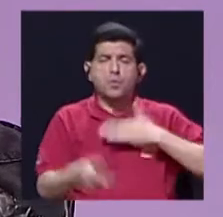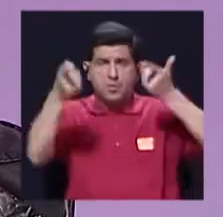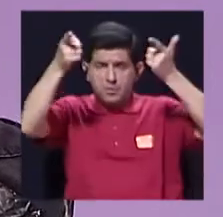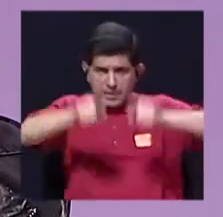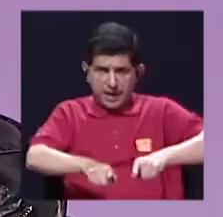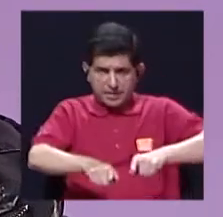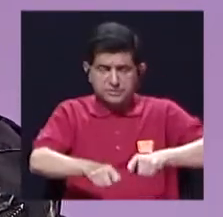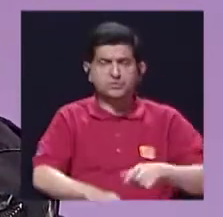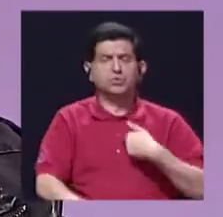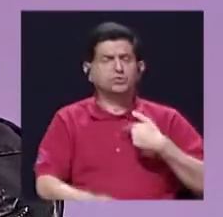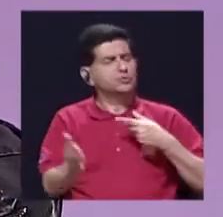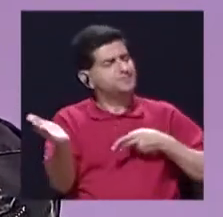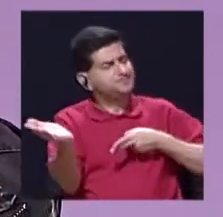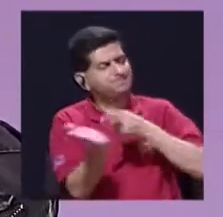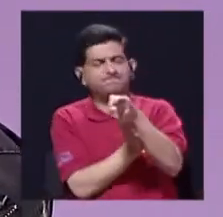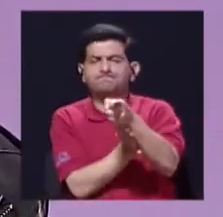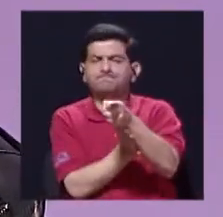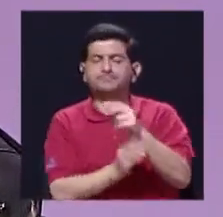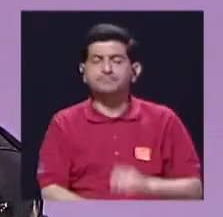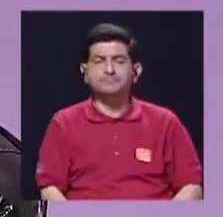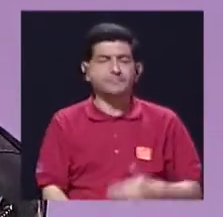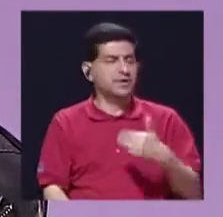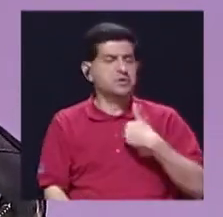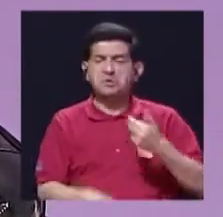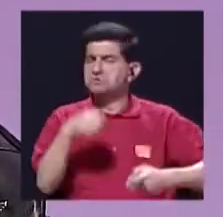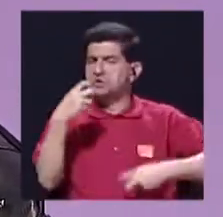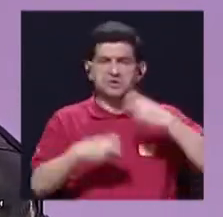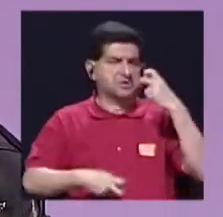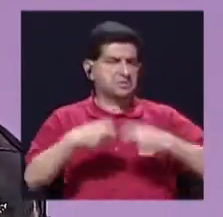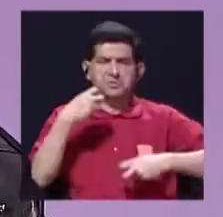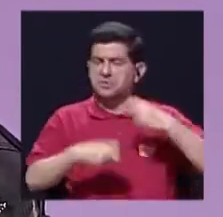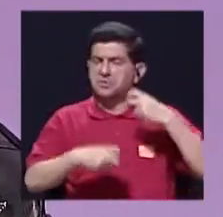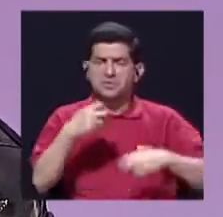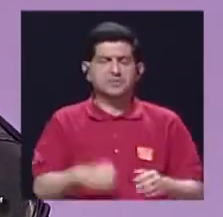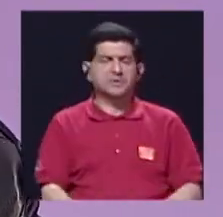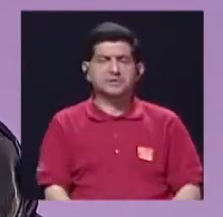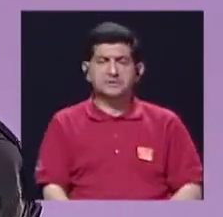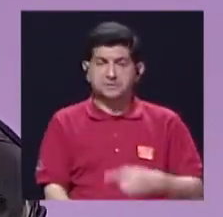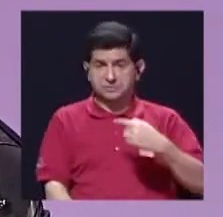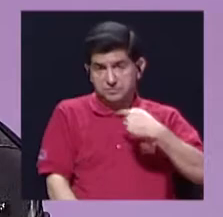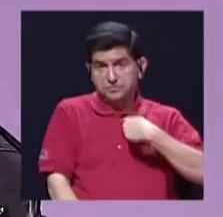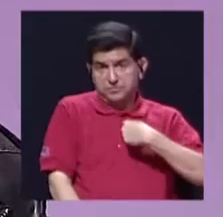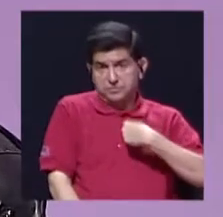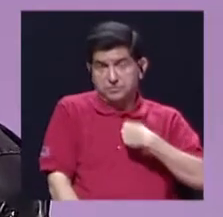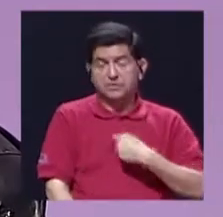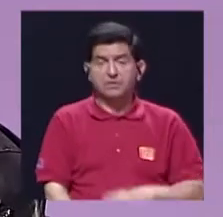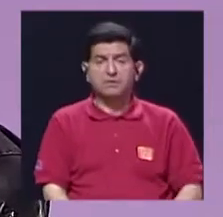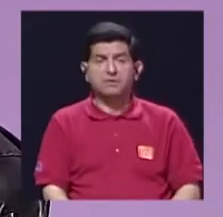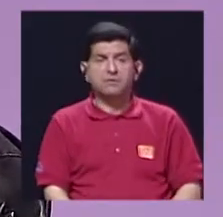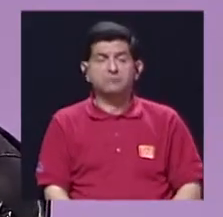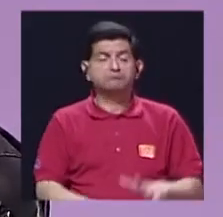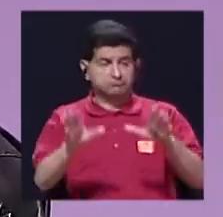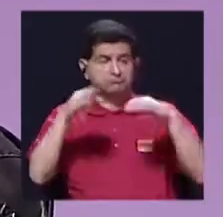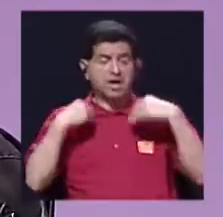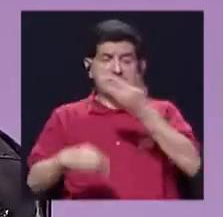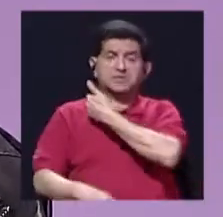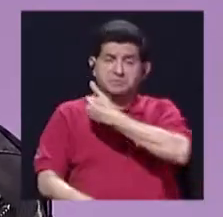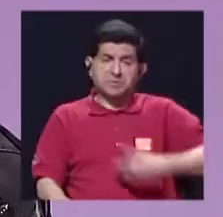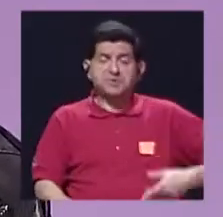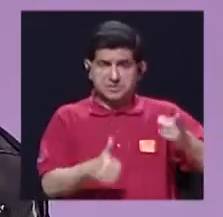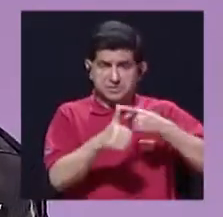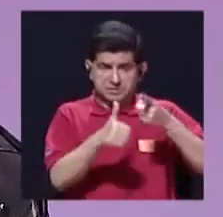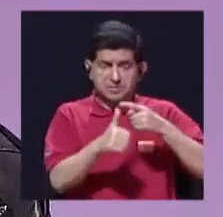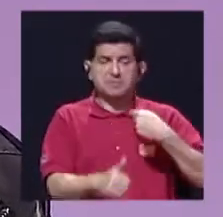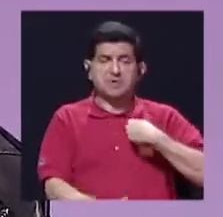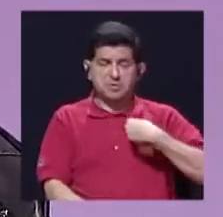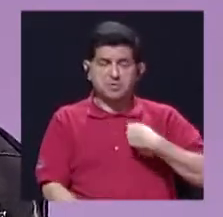yo honestamente no tuve problemas cuando, bueno, acepté la presidencia. Primero había